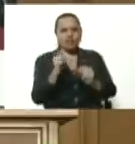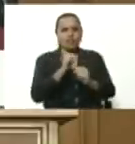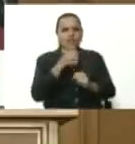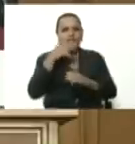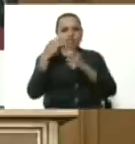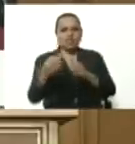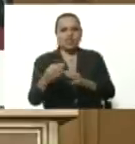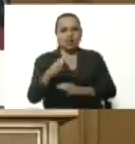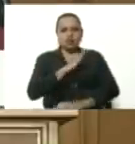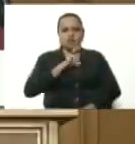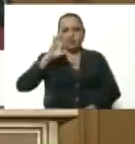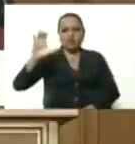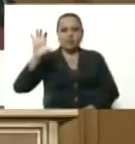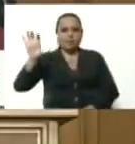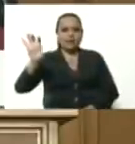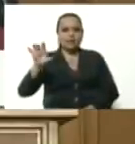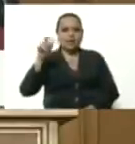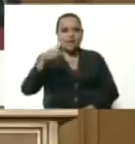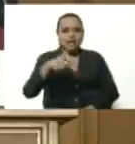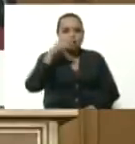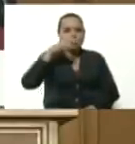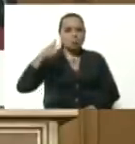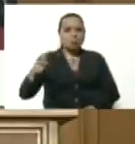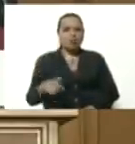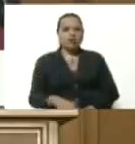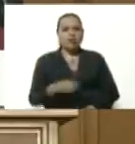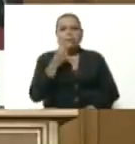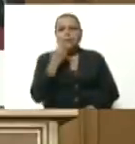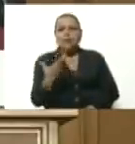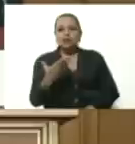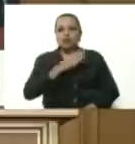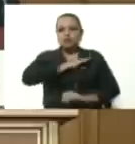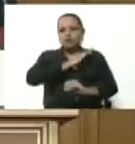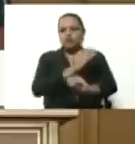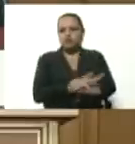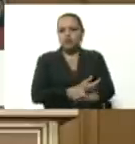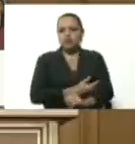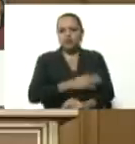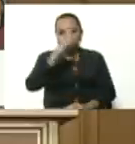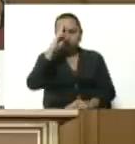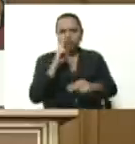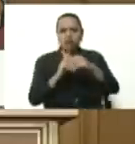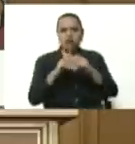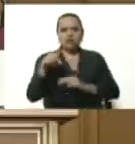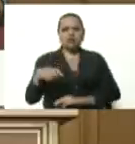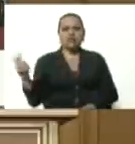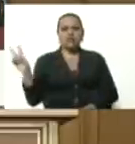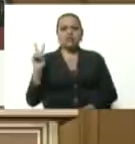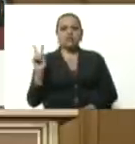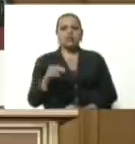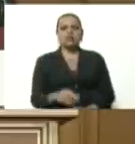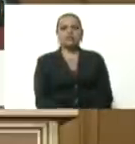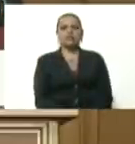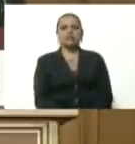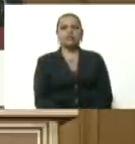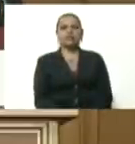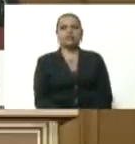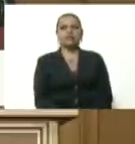la verdadera soberanía de la patria, que es este pueblo hermoso, valiente y digno de Venezuela. Bueno...